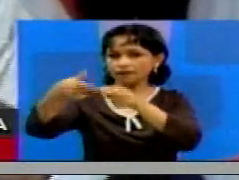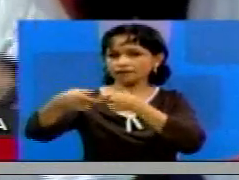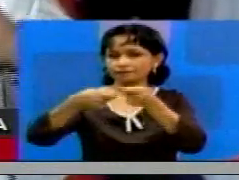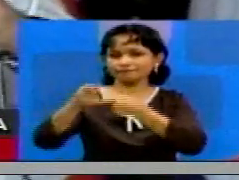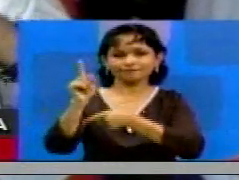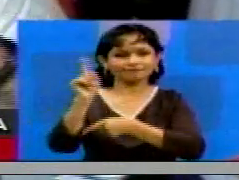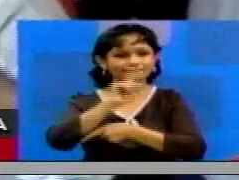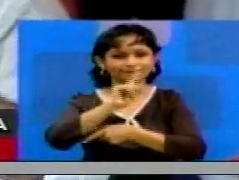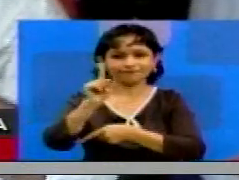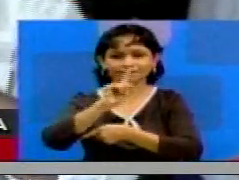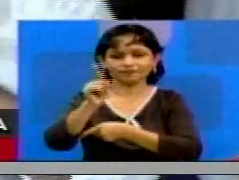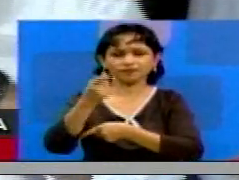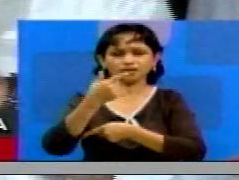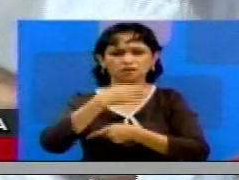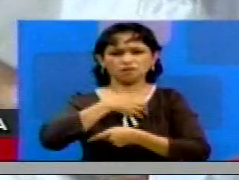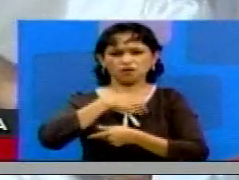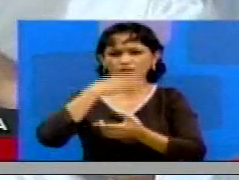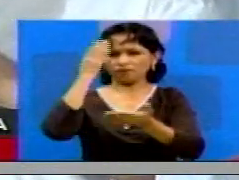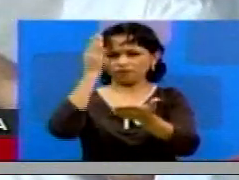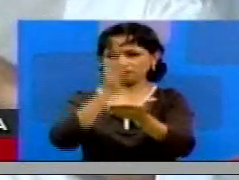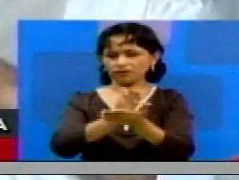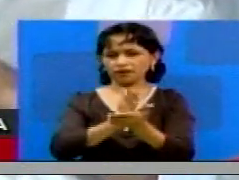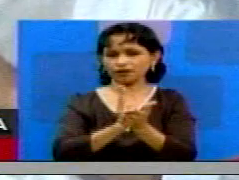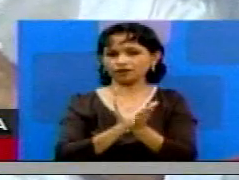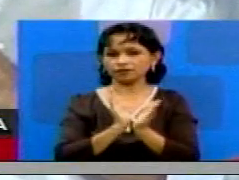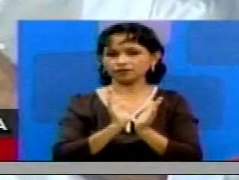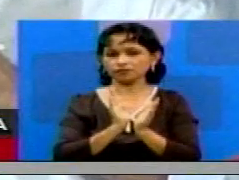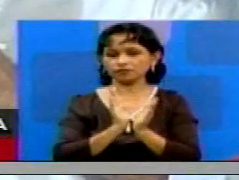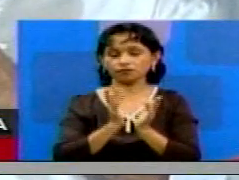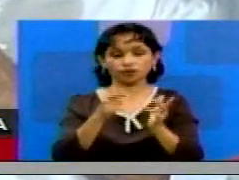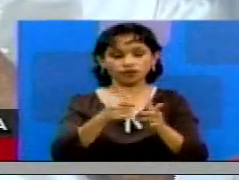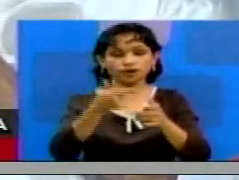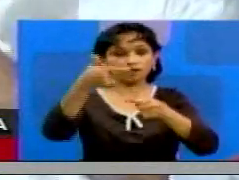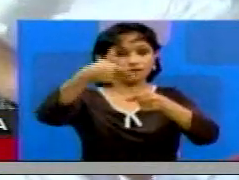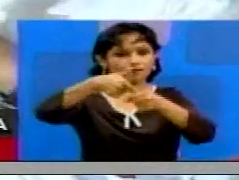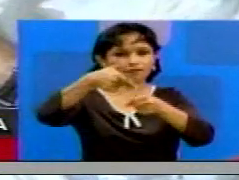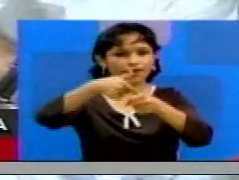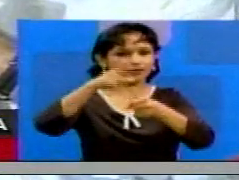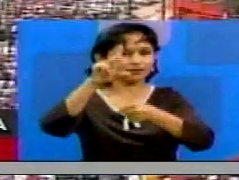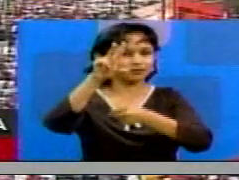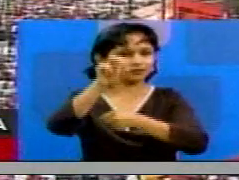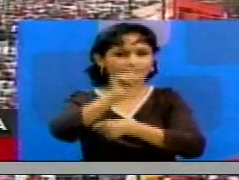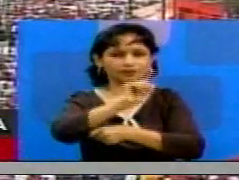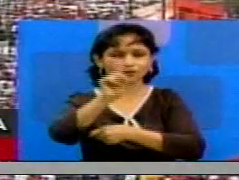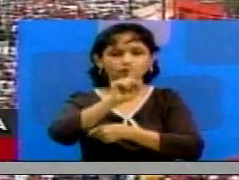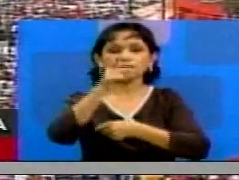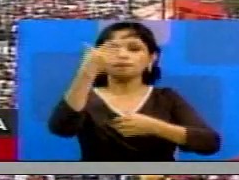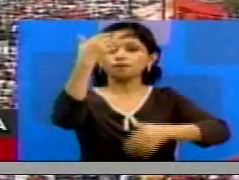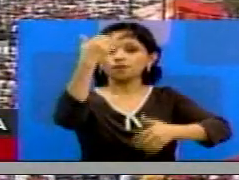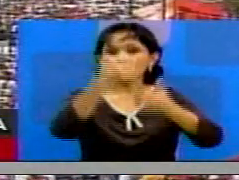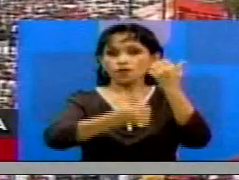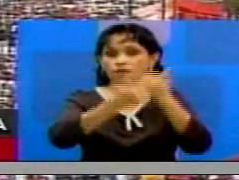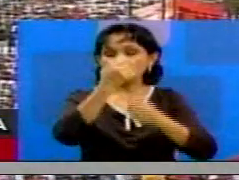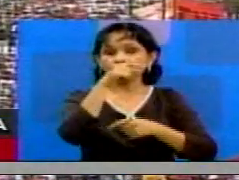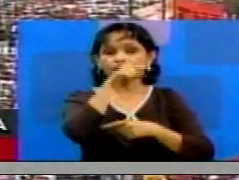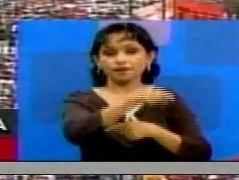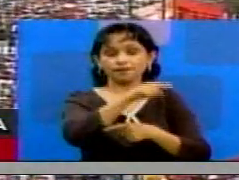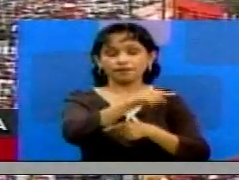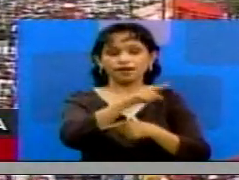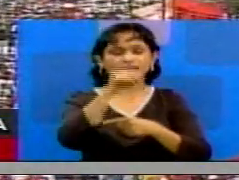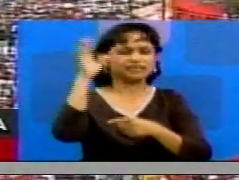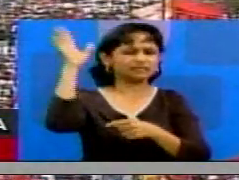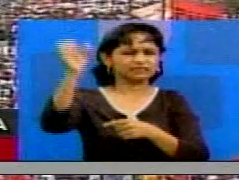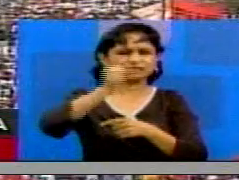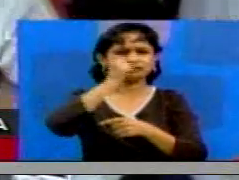que está imponiendo a capricho un precio por el barril de petróleo. El problema estructural es el capitalismo